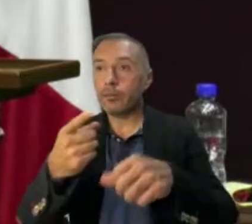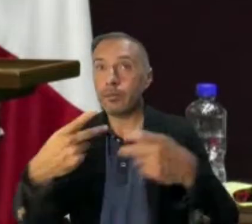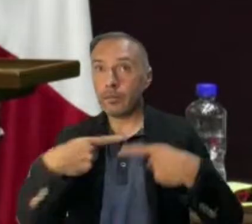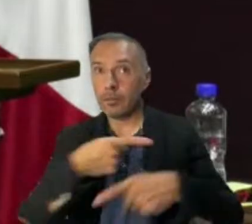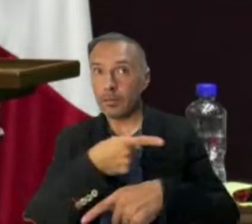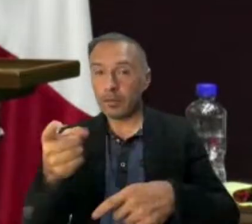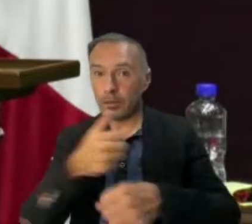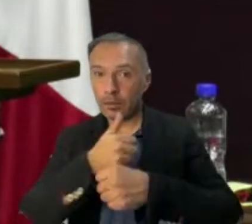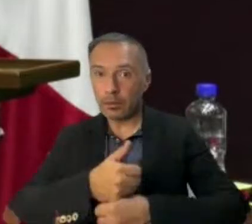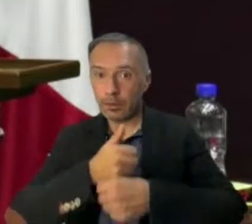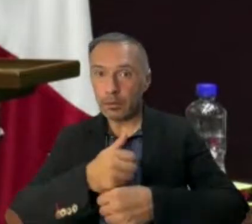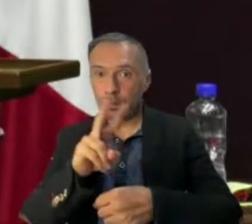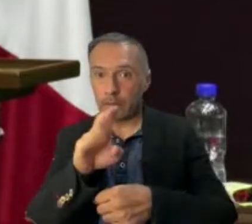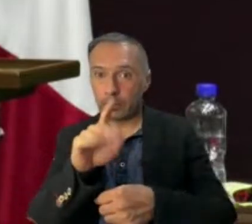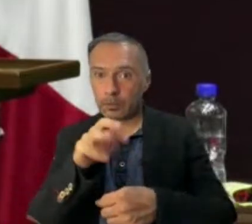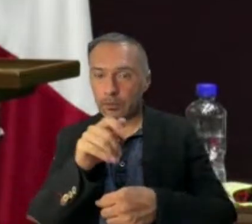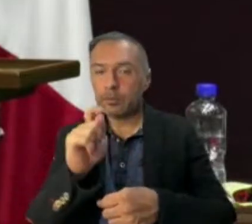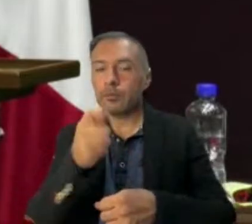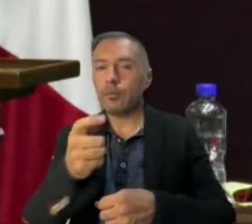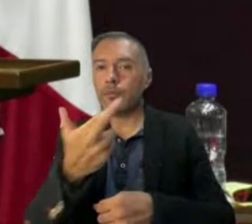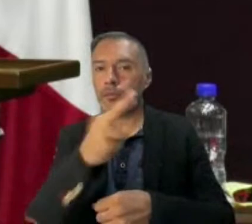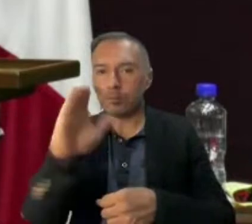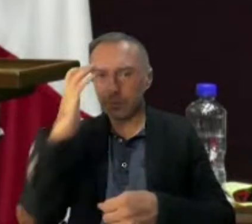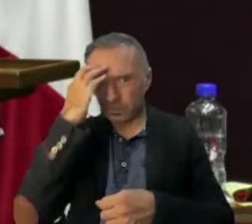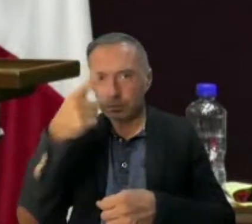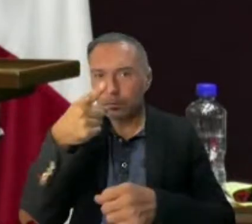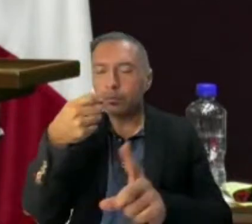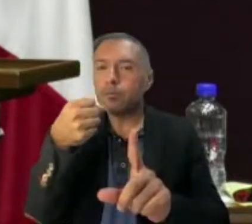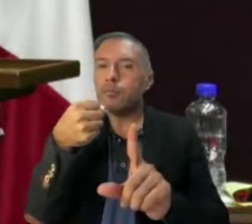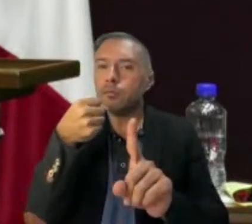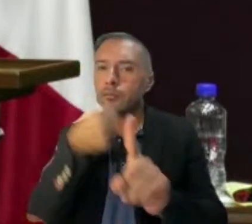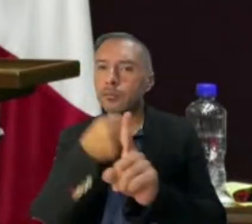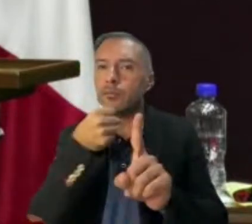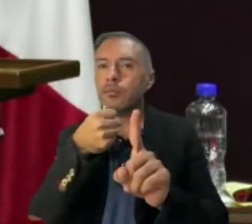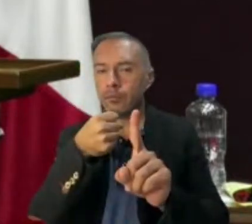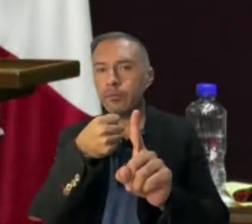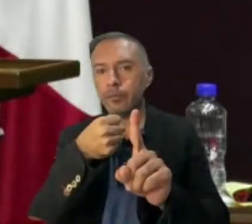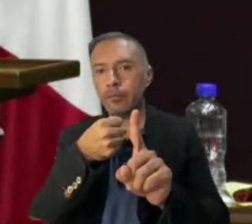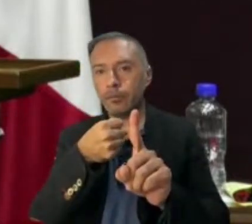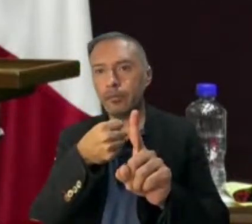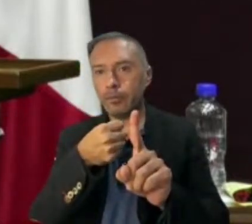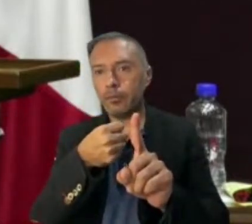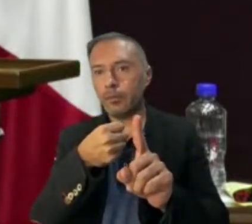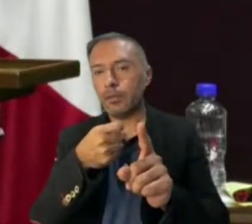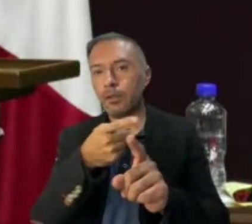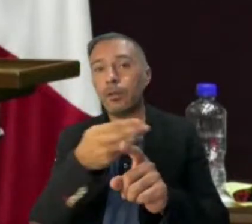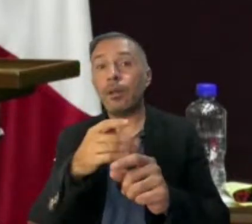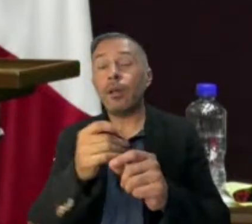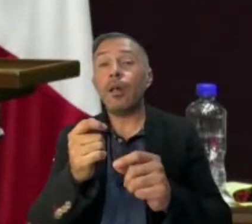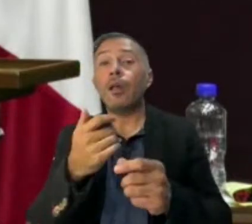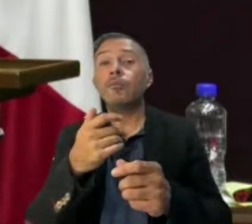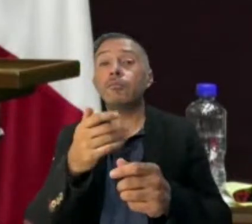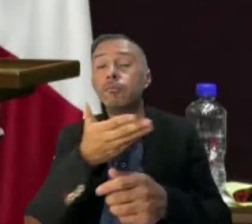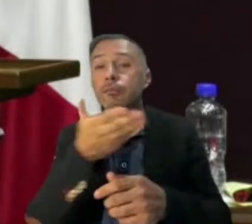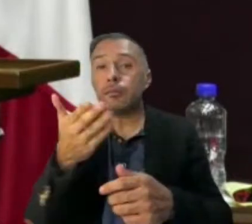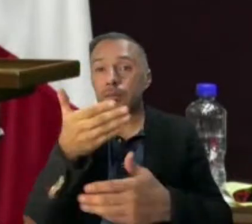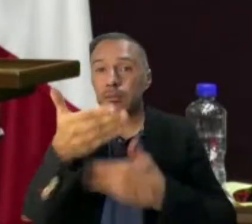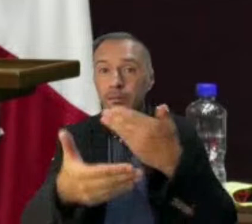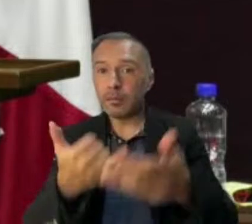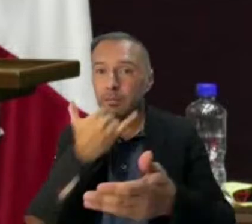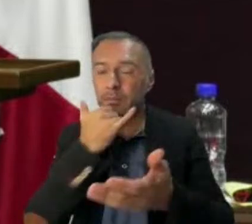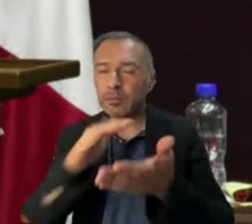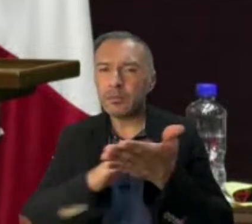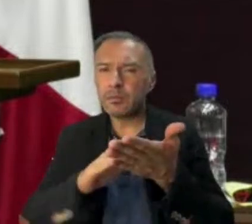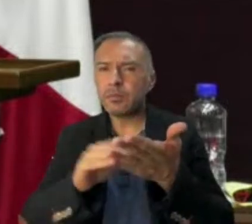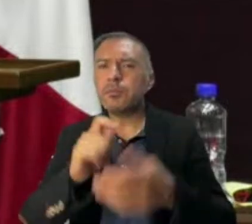víctima, reconociendo el impacto que el delito ha tenido en la vida de la misma. La reparación del daño a las víctimas puede